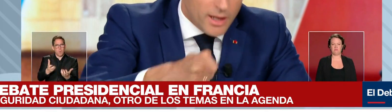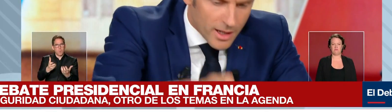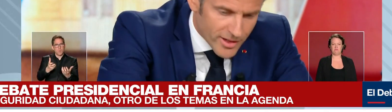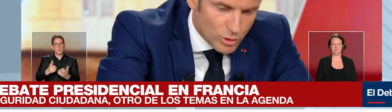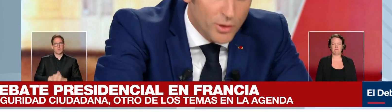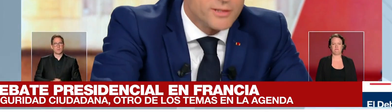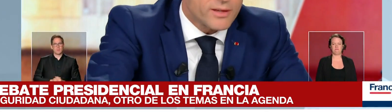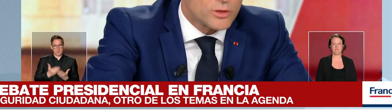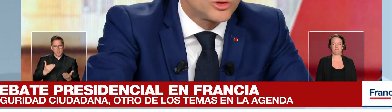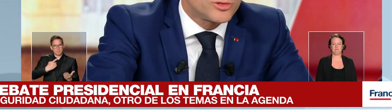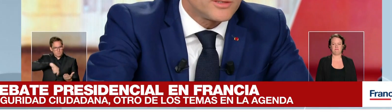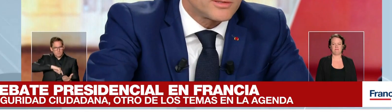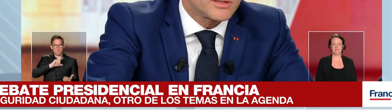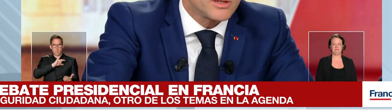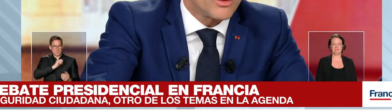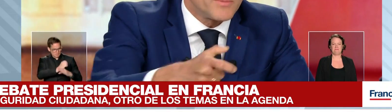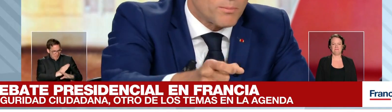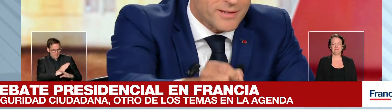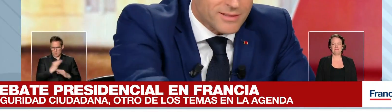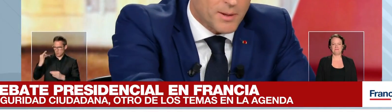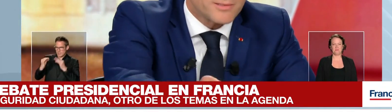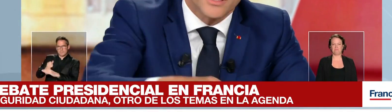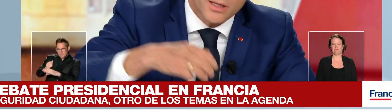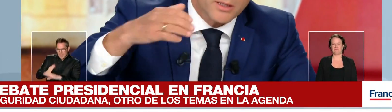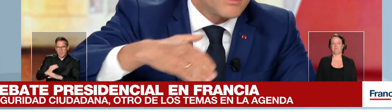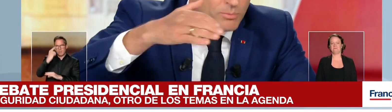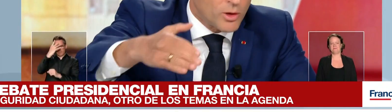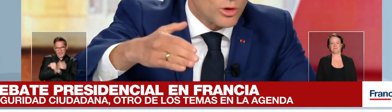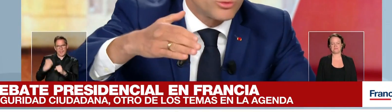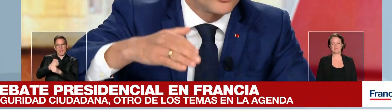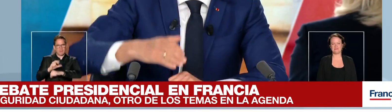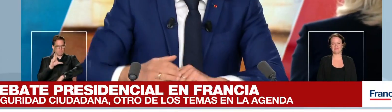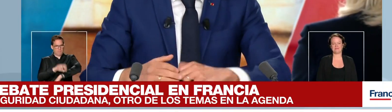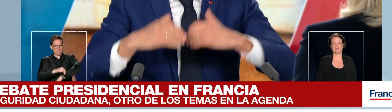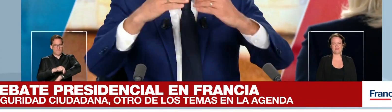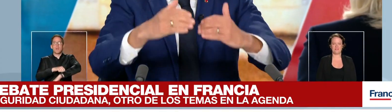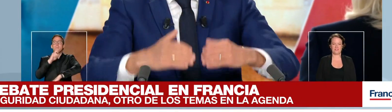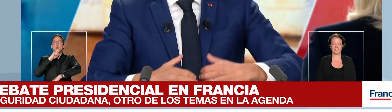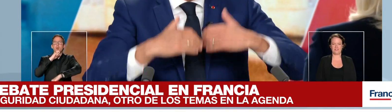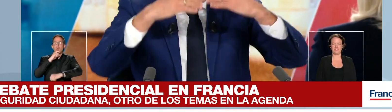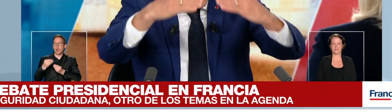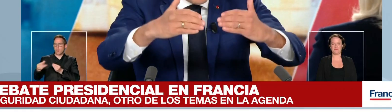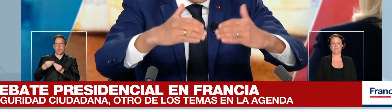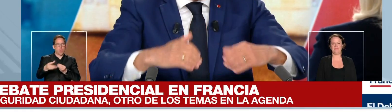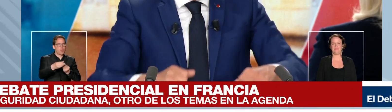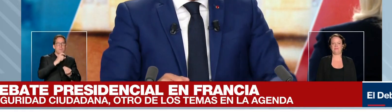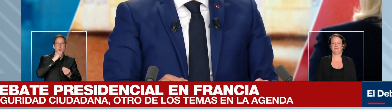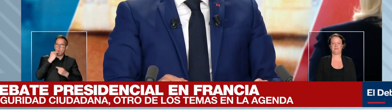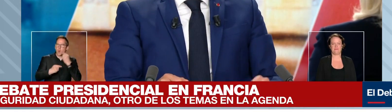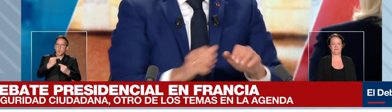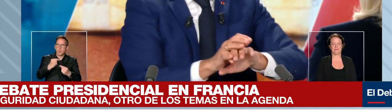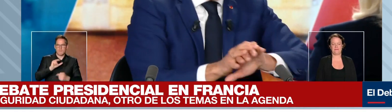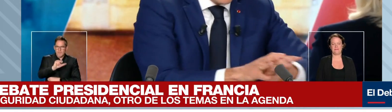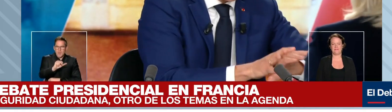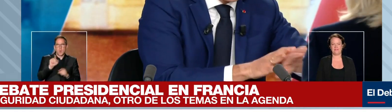final, fuertemente con nuestra policía y nuestra justicia. Establecimos los brazaletes, hay que ir mucho más allá, por